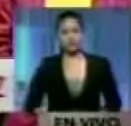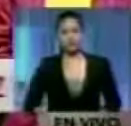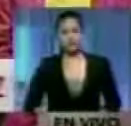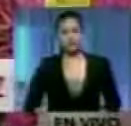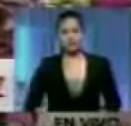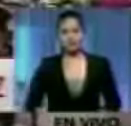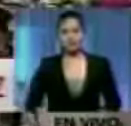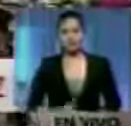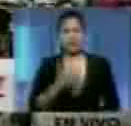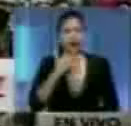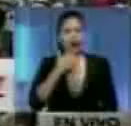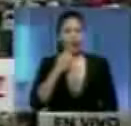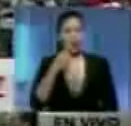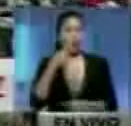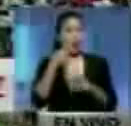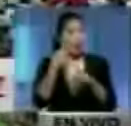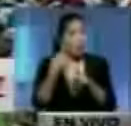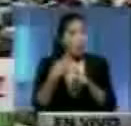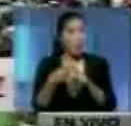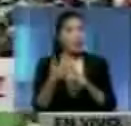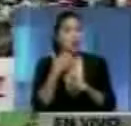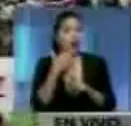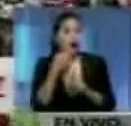le hicieron algo